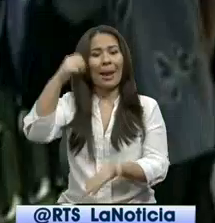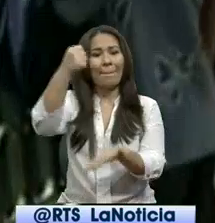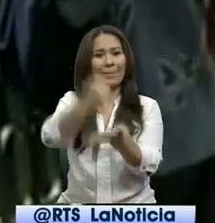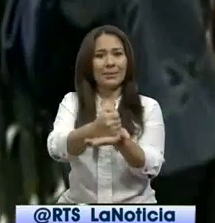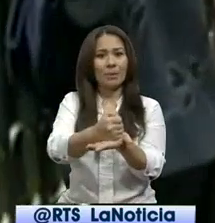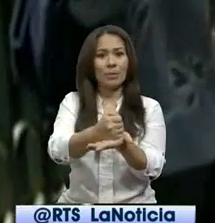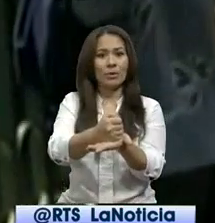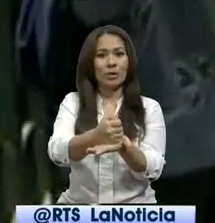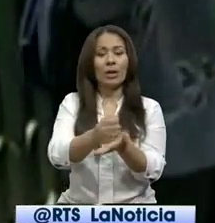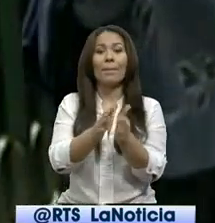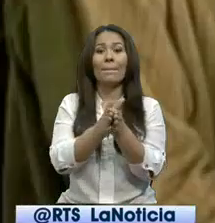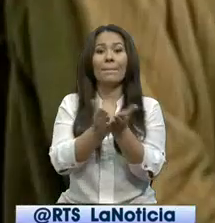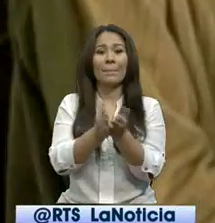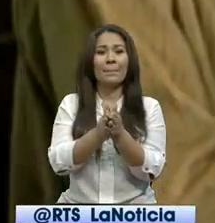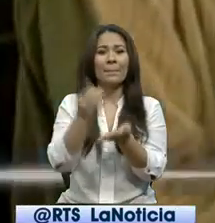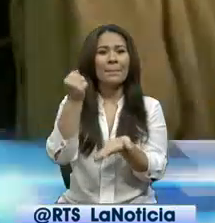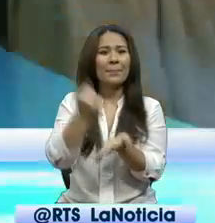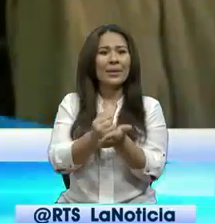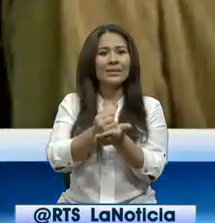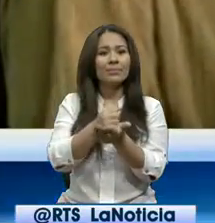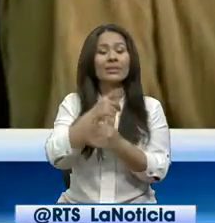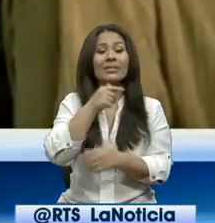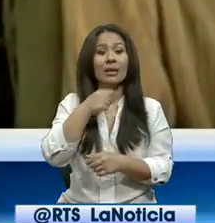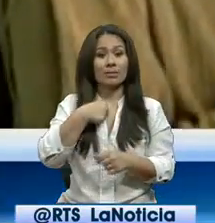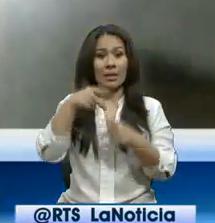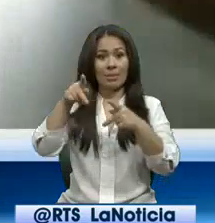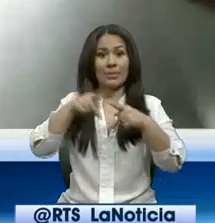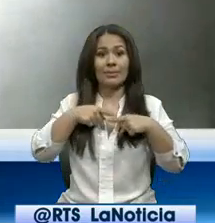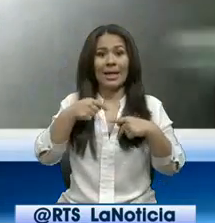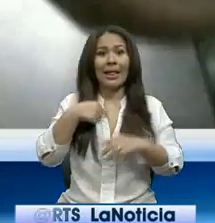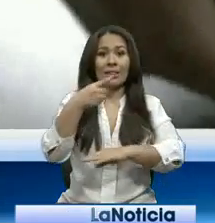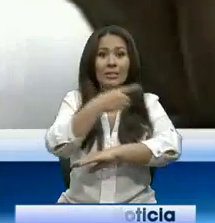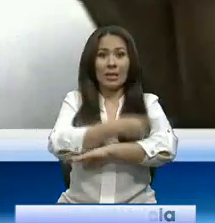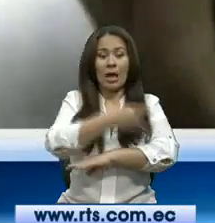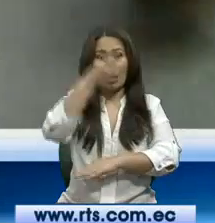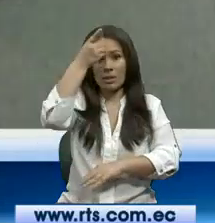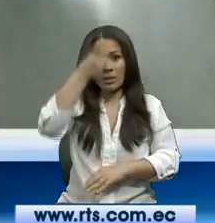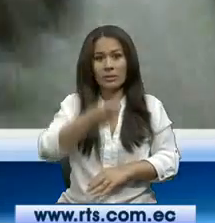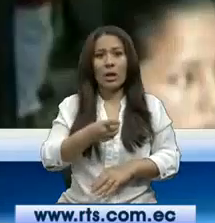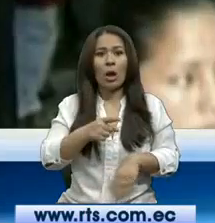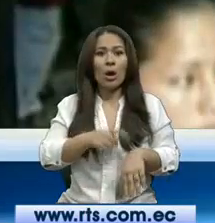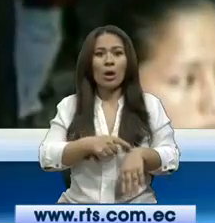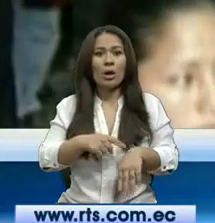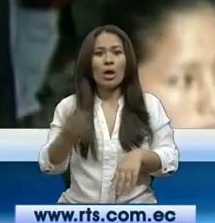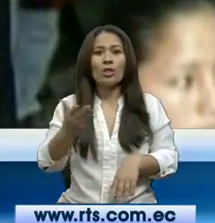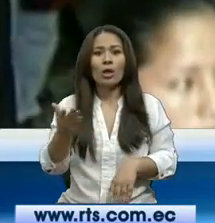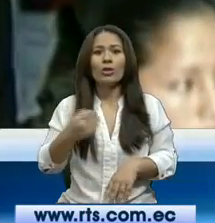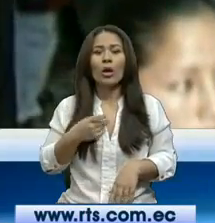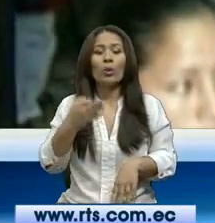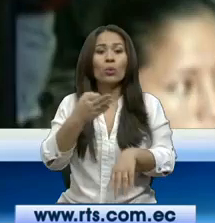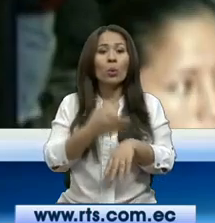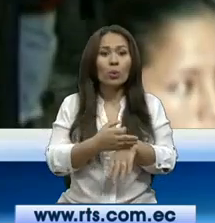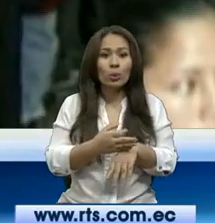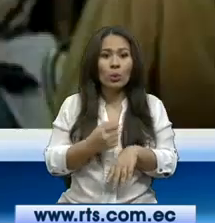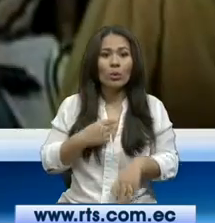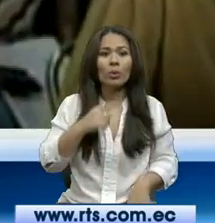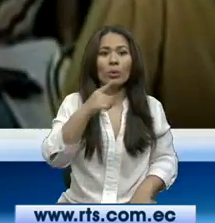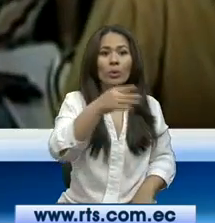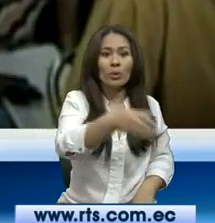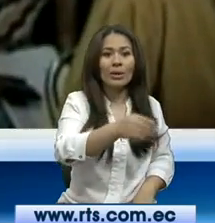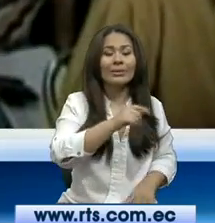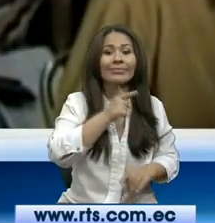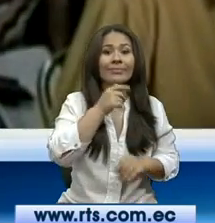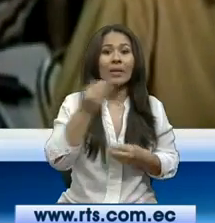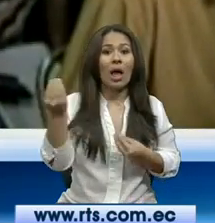pasaportes ordinarios permite al ciudadano decidir el día, la hora y el lugar donde tomar el turno. Aseguró que la